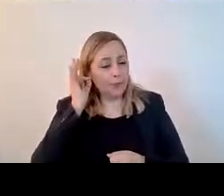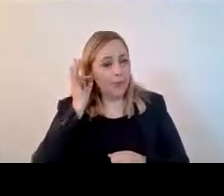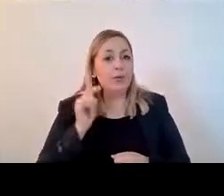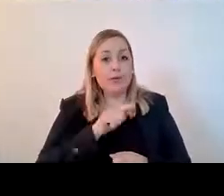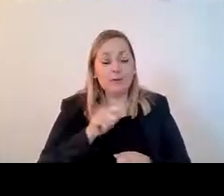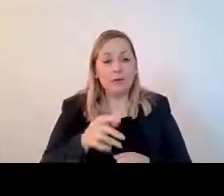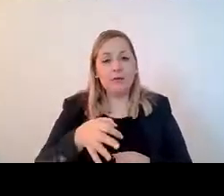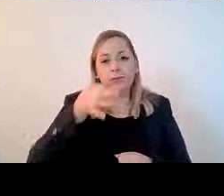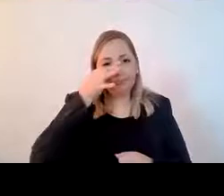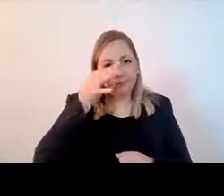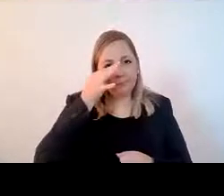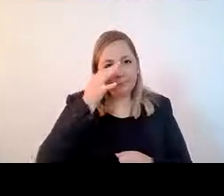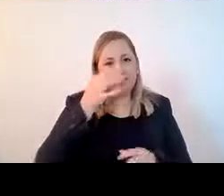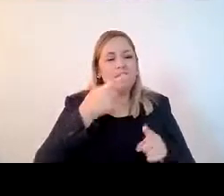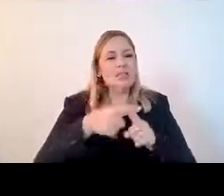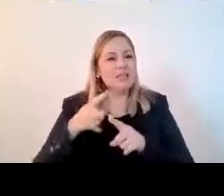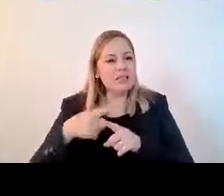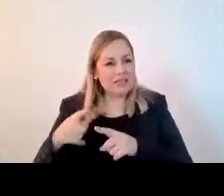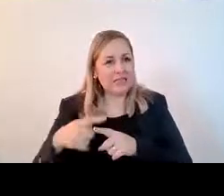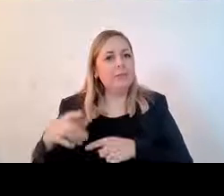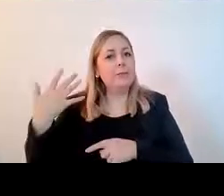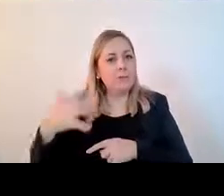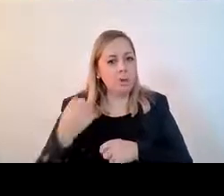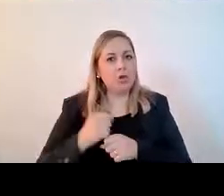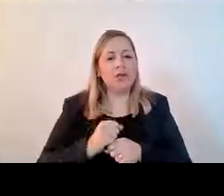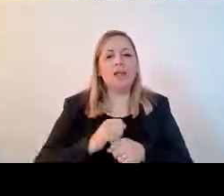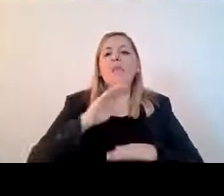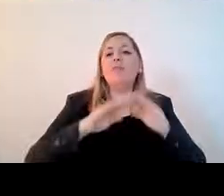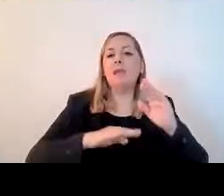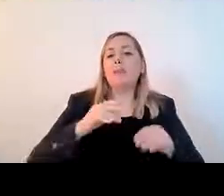aquí se observaban diferencias importantes según sexo.